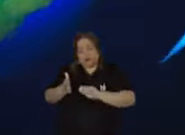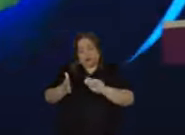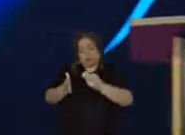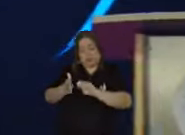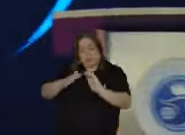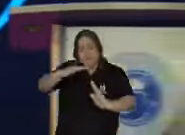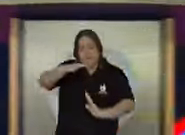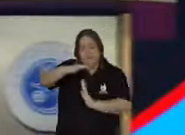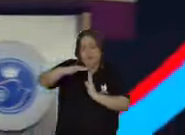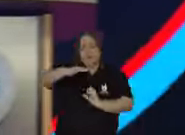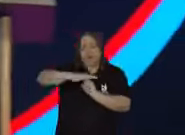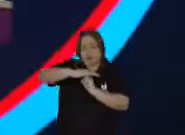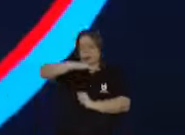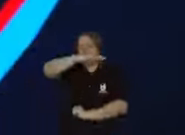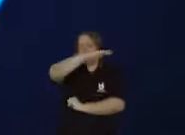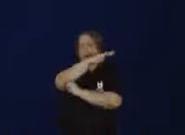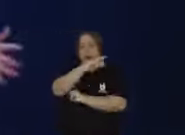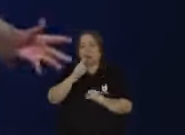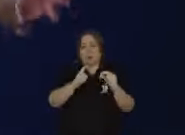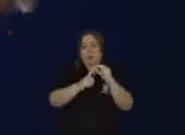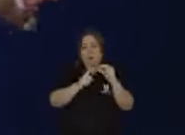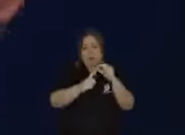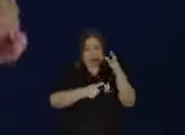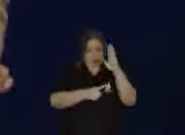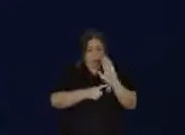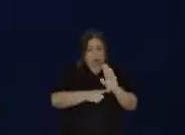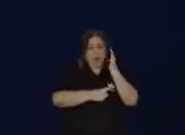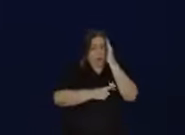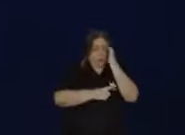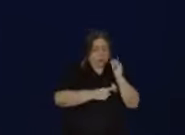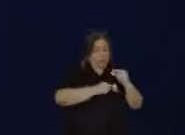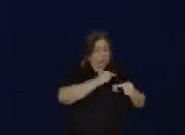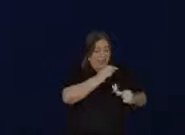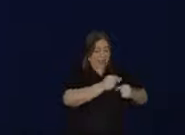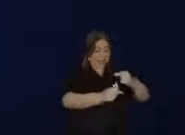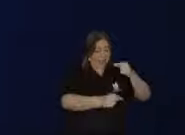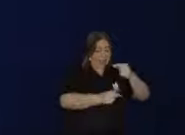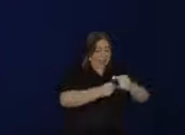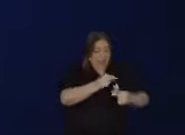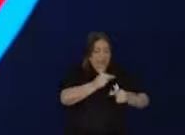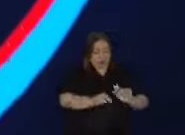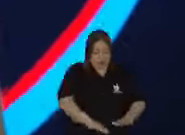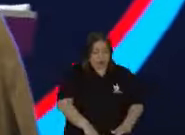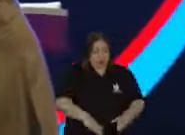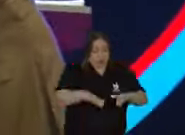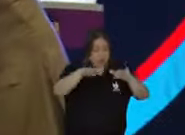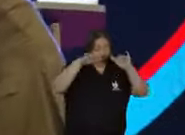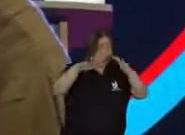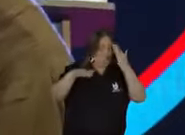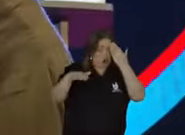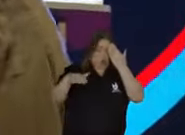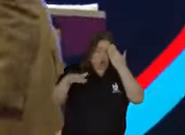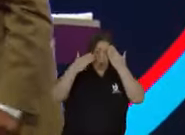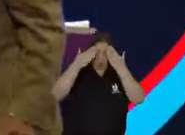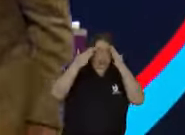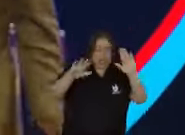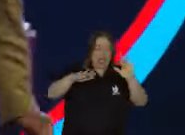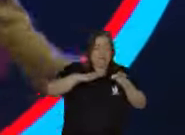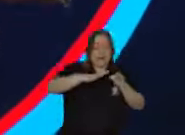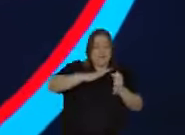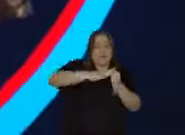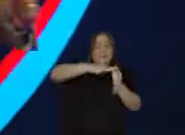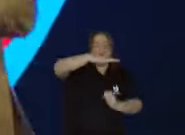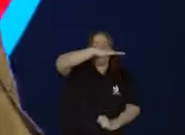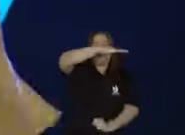la palabra de Dios. Hoy se está levantando una generación que no conoce, ignora los fundamentos de la palabra. Así